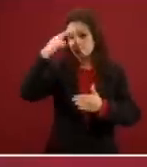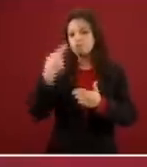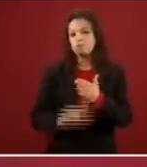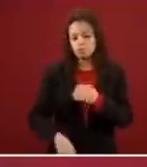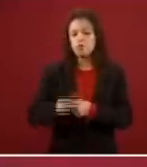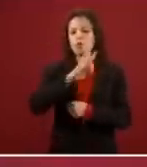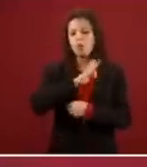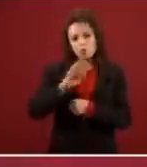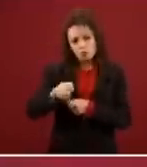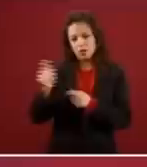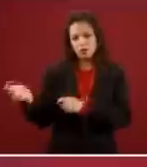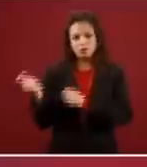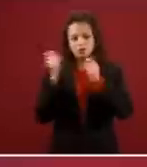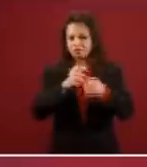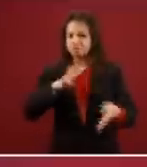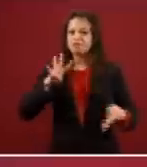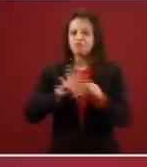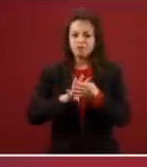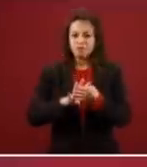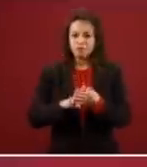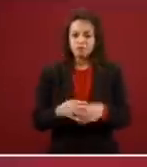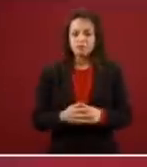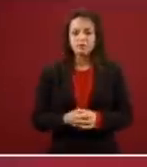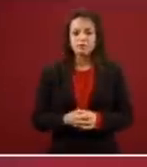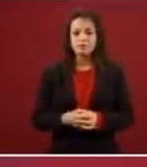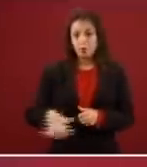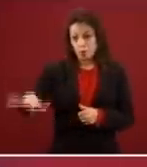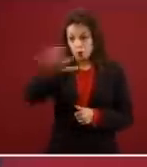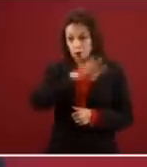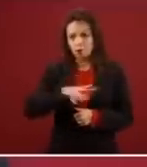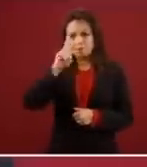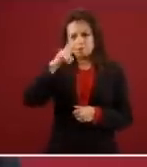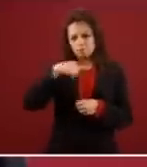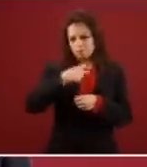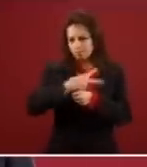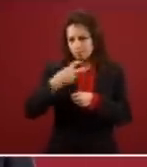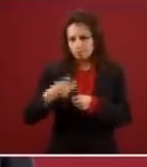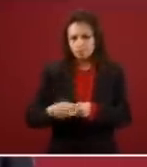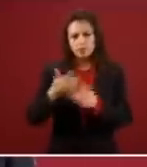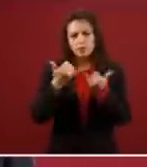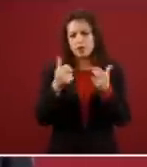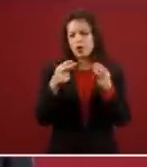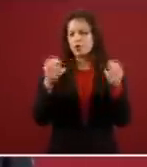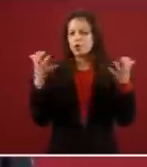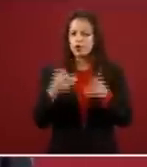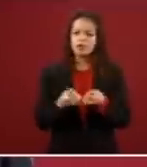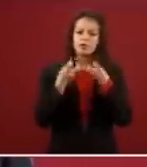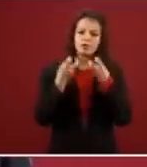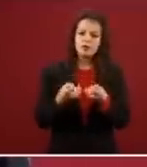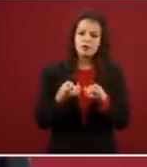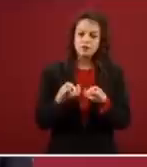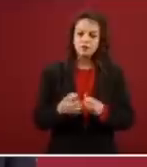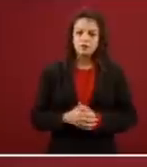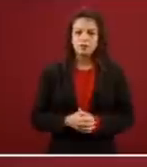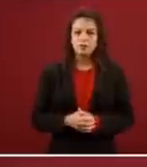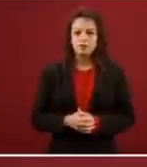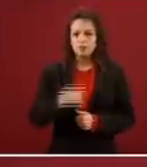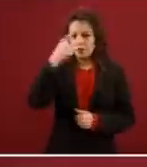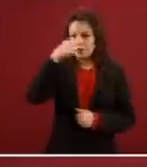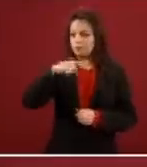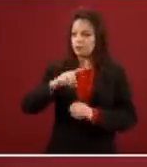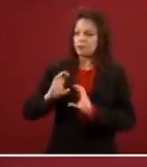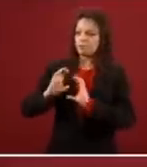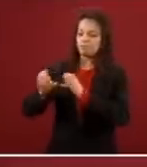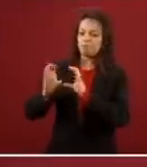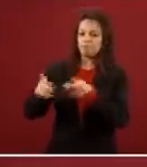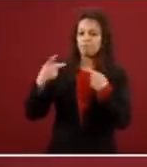la cárcel. Exhortamos a todas esas personas que ya no hagan uso de este servicio de outsourcing o de